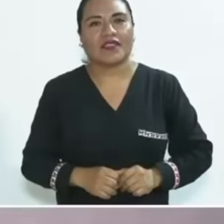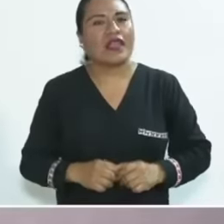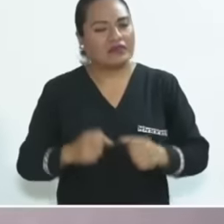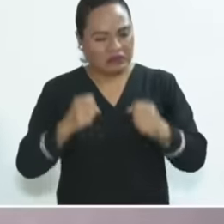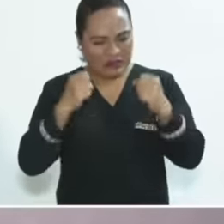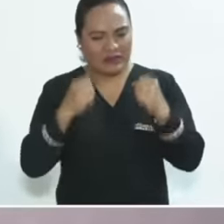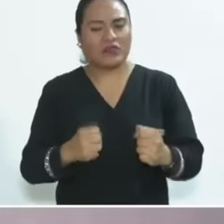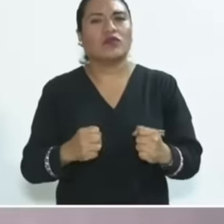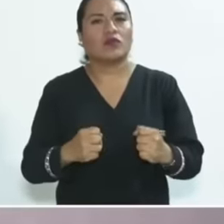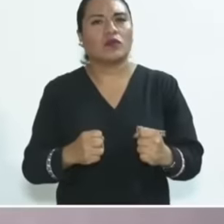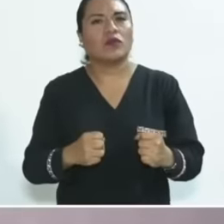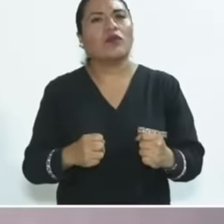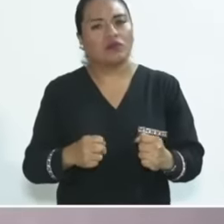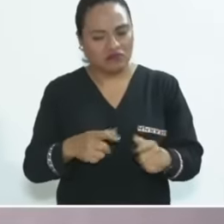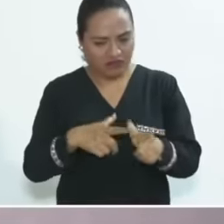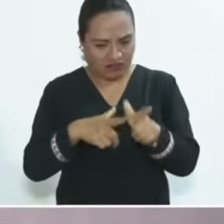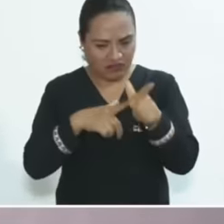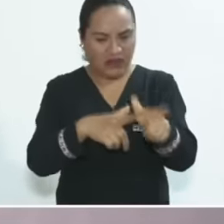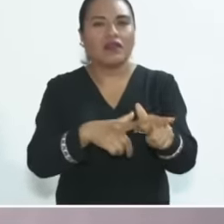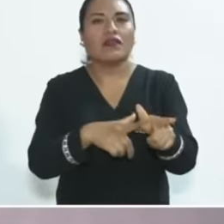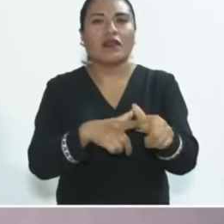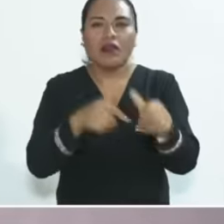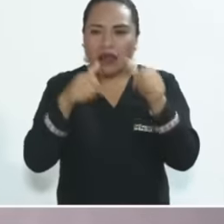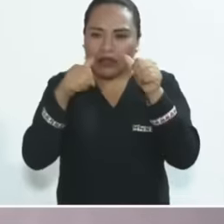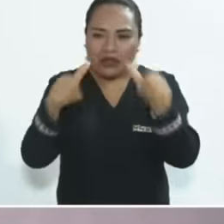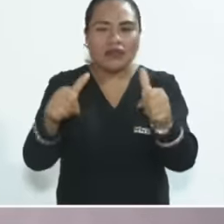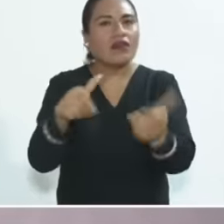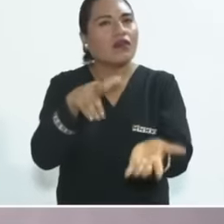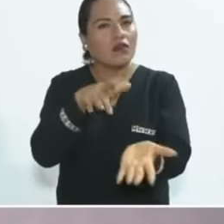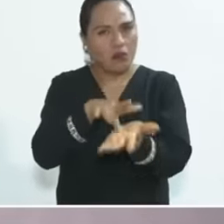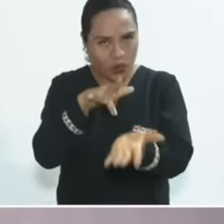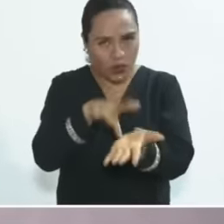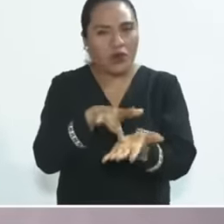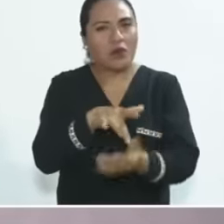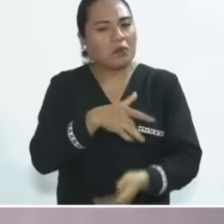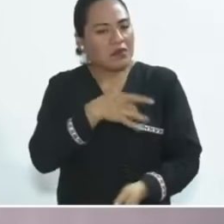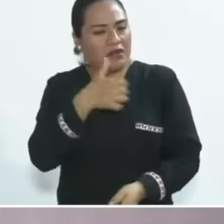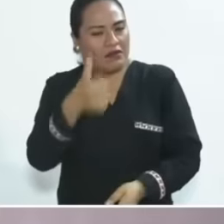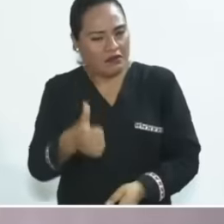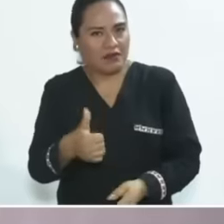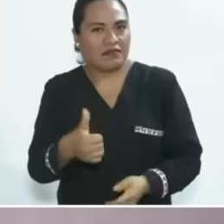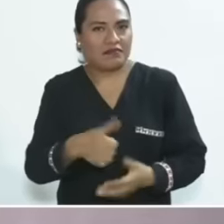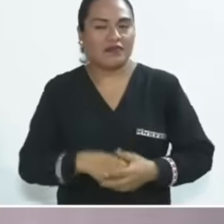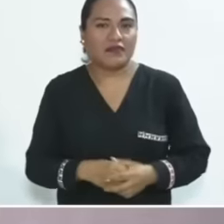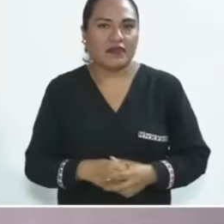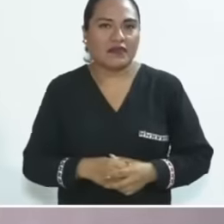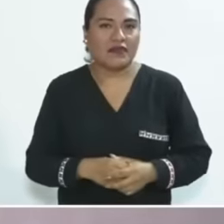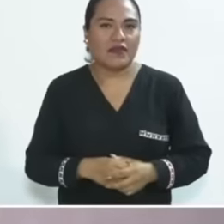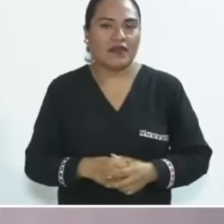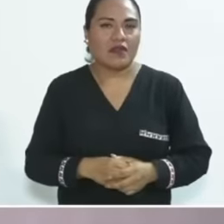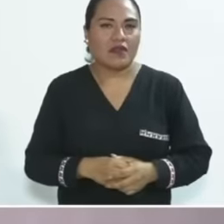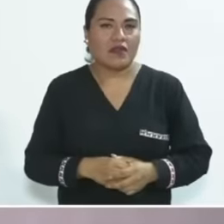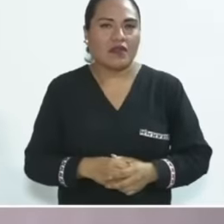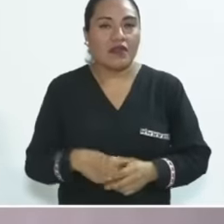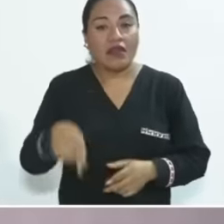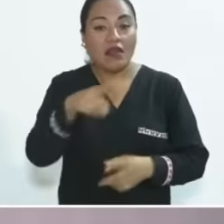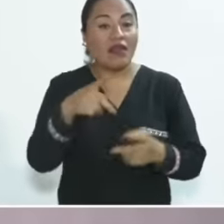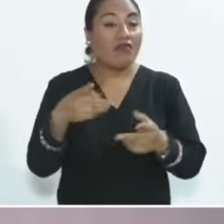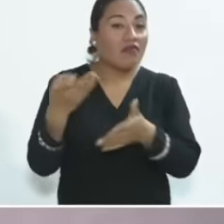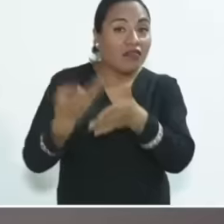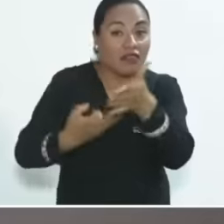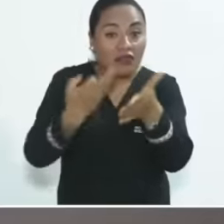garantizados los programas de bienestar. No va a faltar el presupuesto.